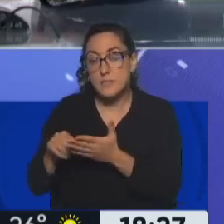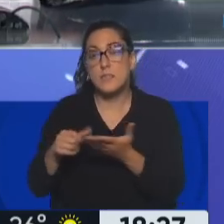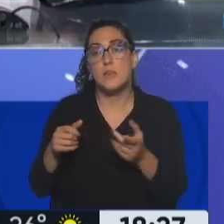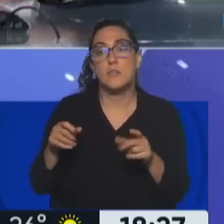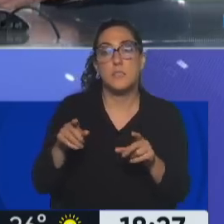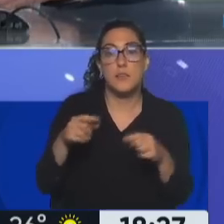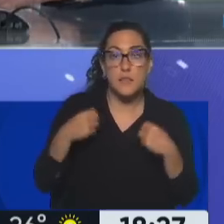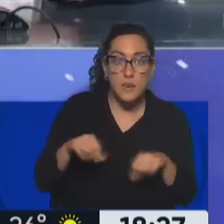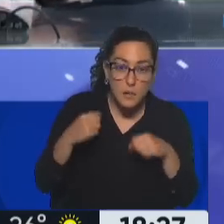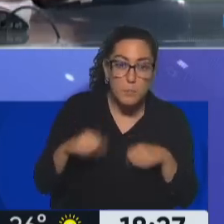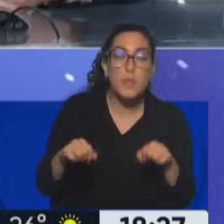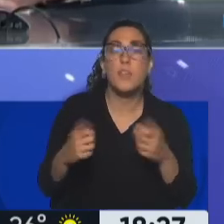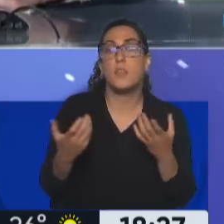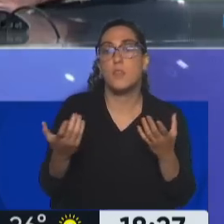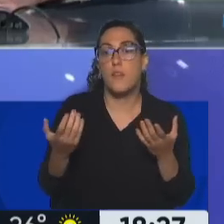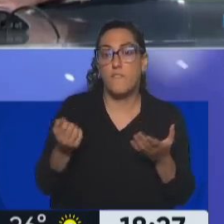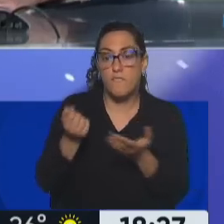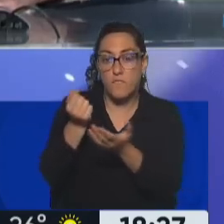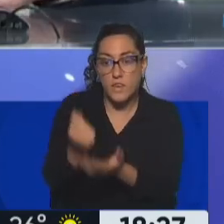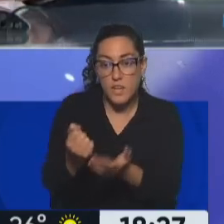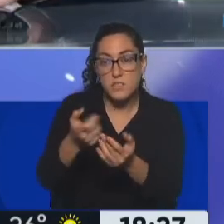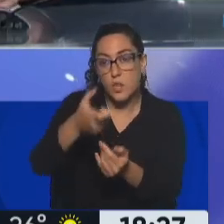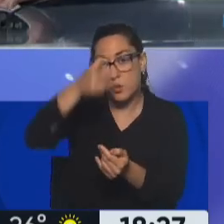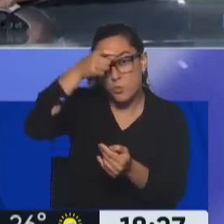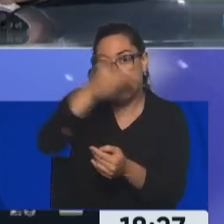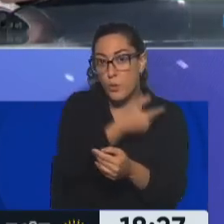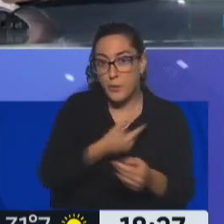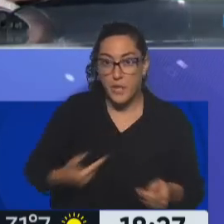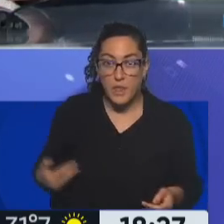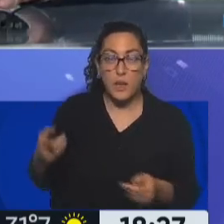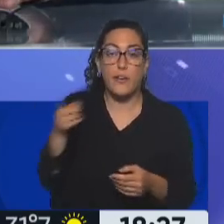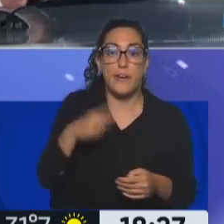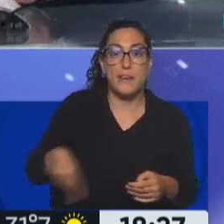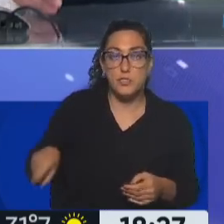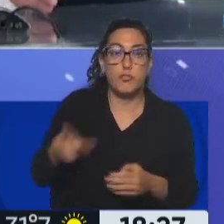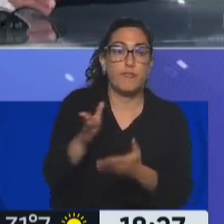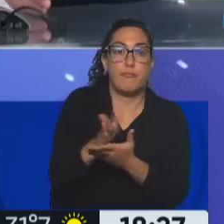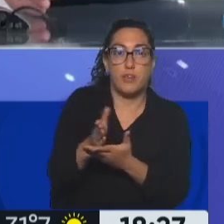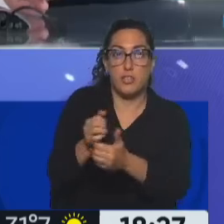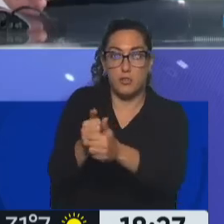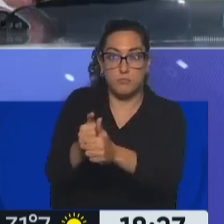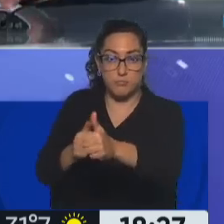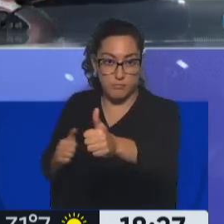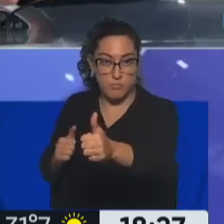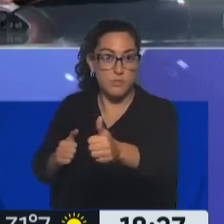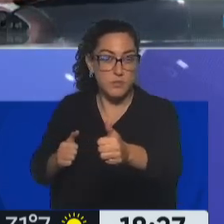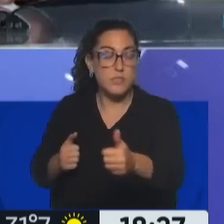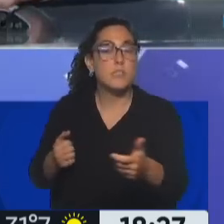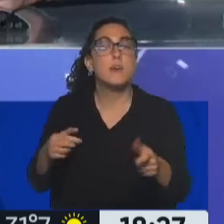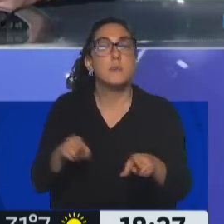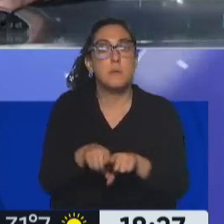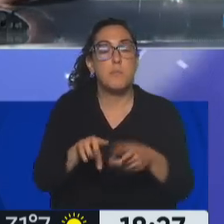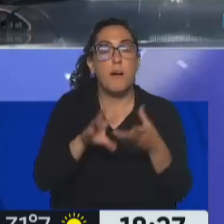pertrechados, entrenados y financiados por el gobierno turco, se encontraban en la frontera con este país, así